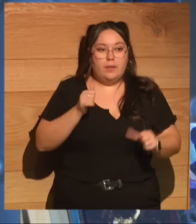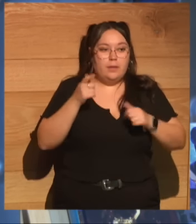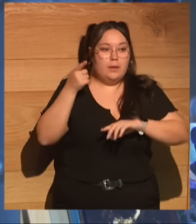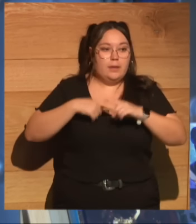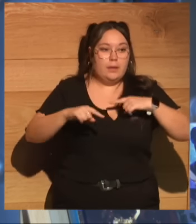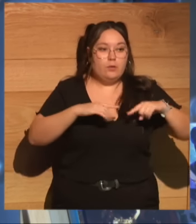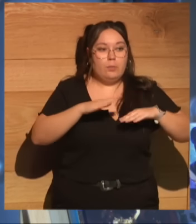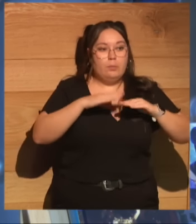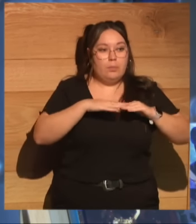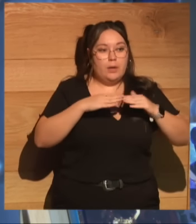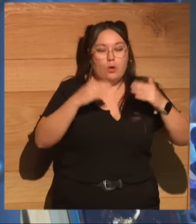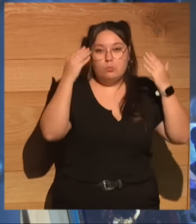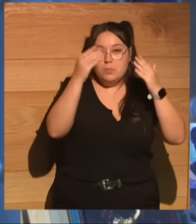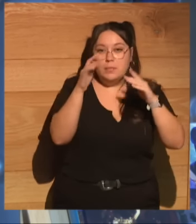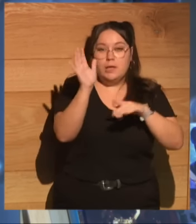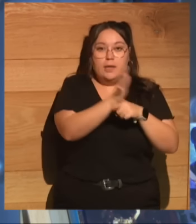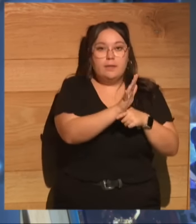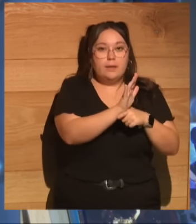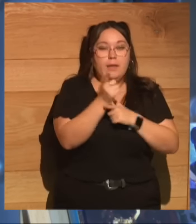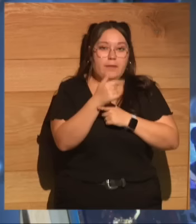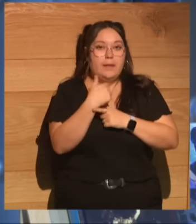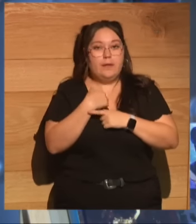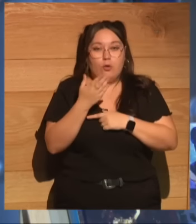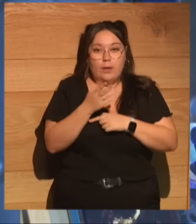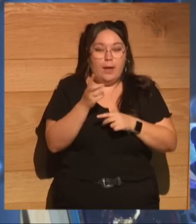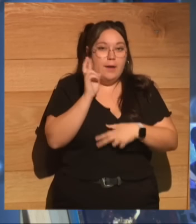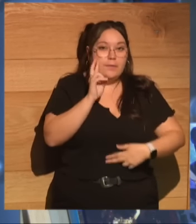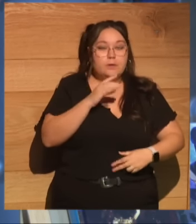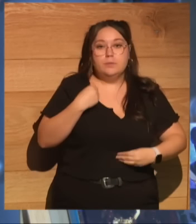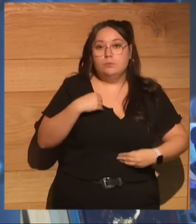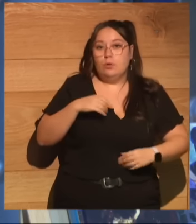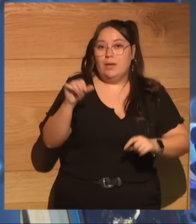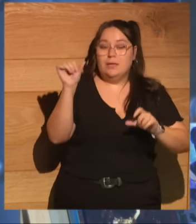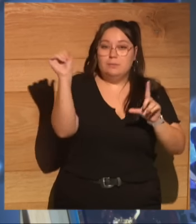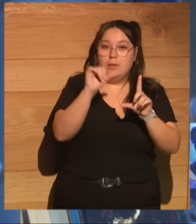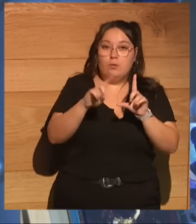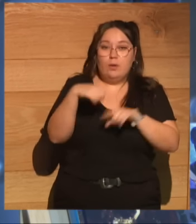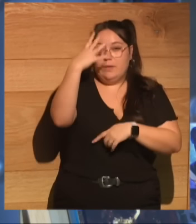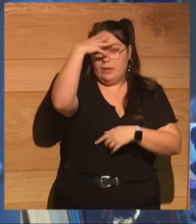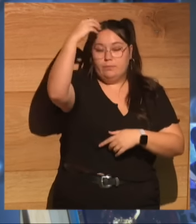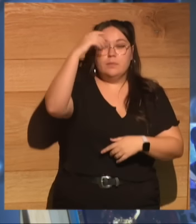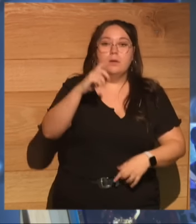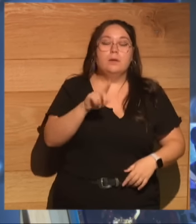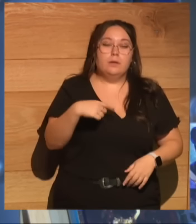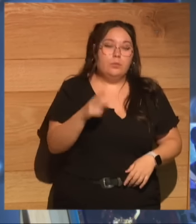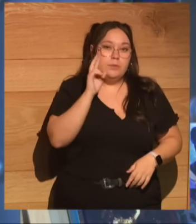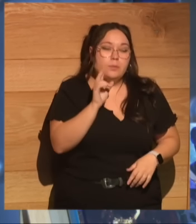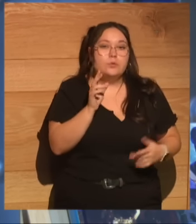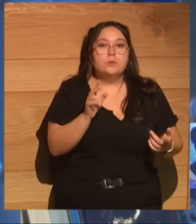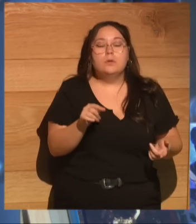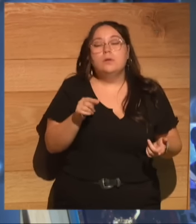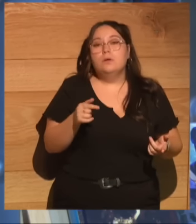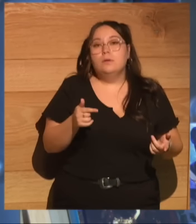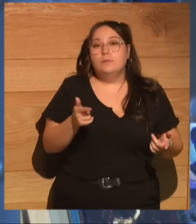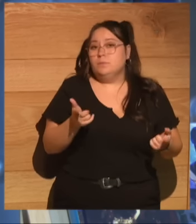dirigiendo para homenajear el cine del que él se ha alimentado, incluidas las películas hawaianas, todo eso que vemos después, pero que está llena de encanto